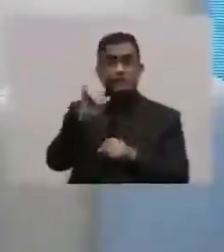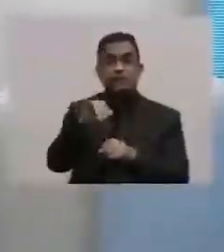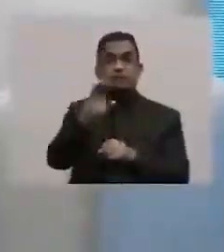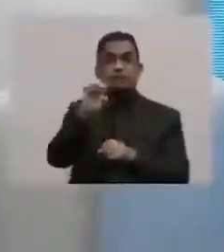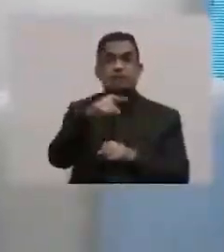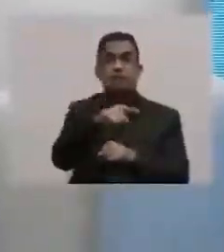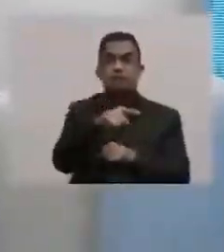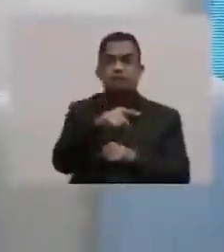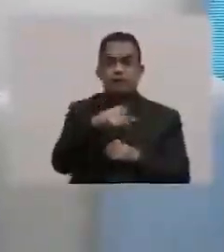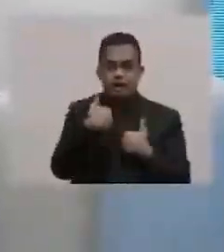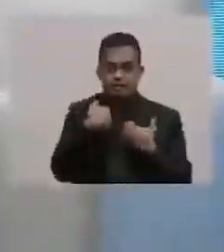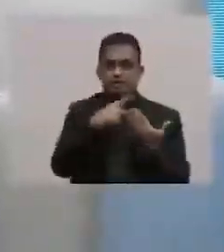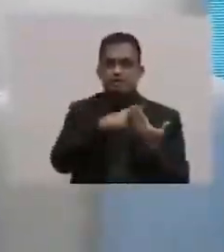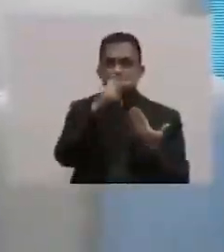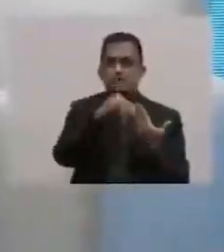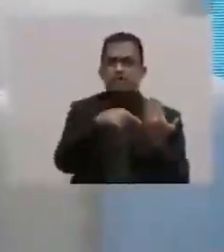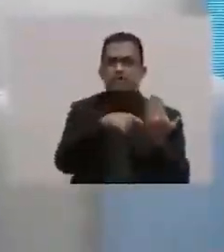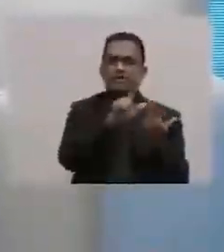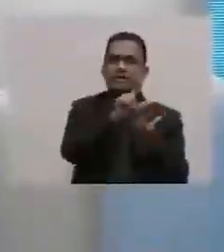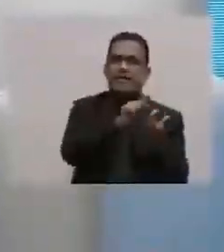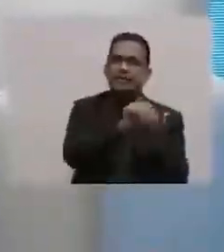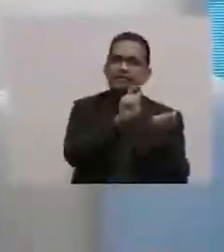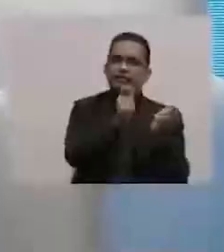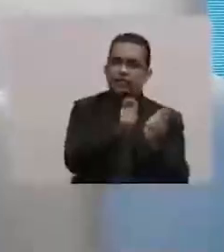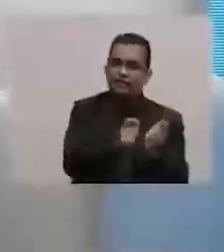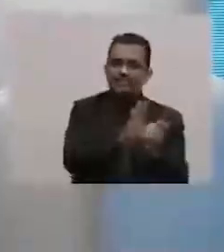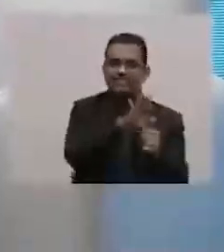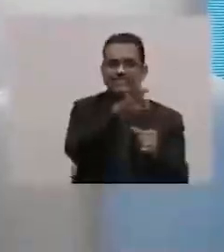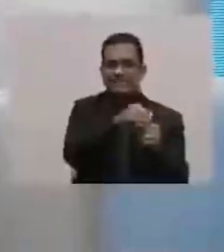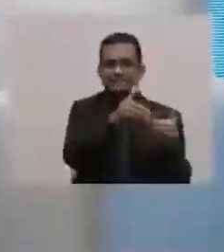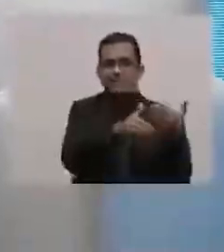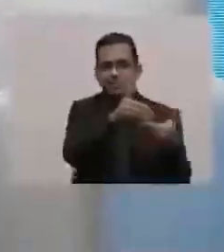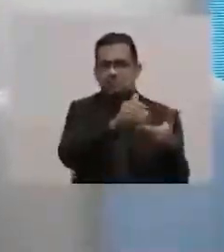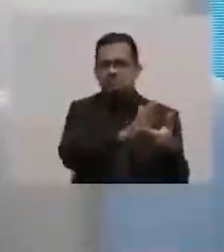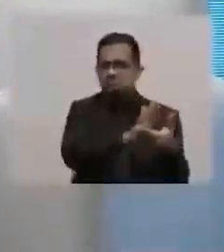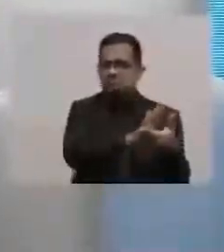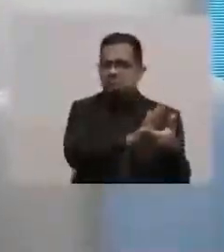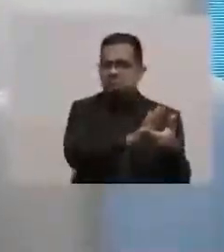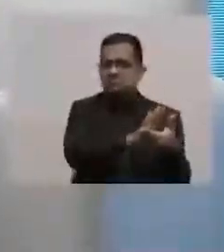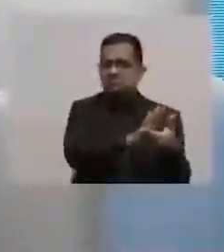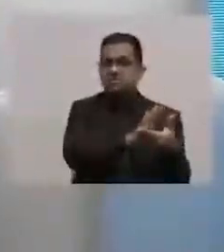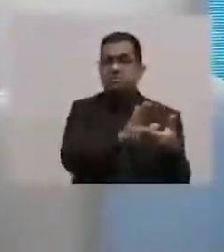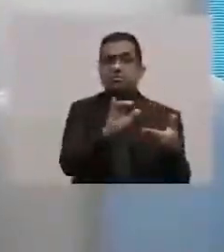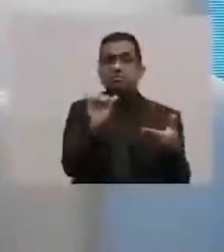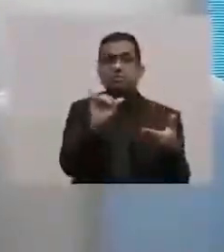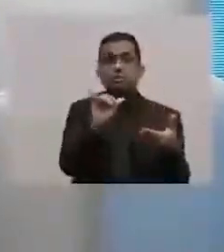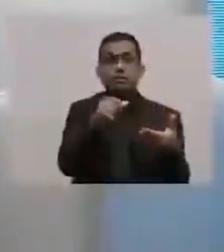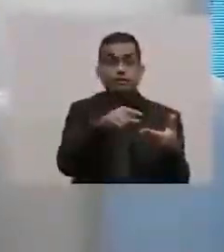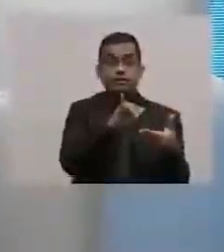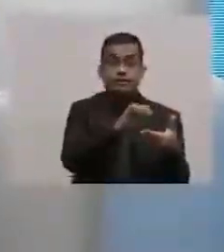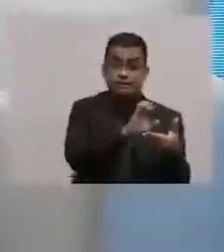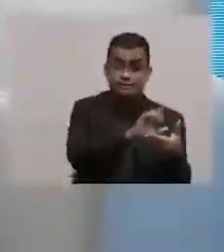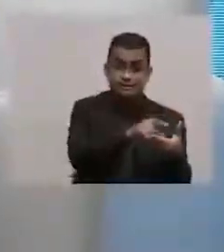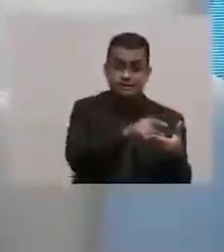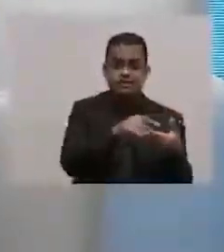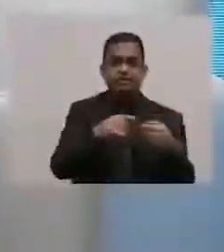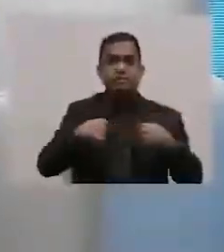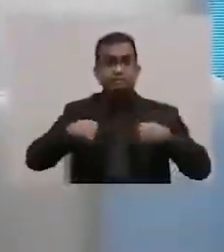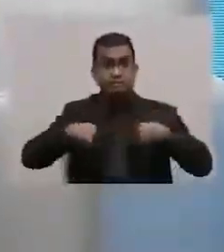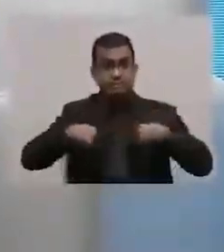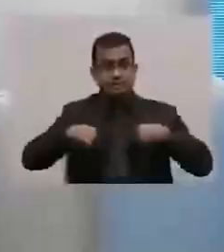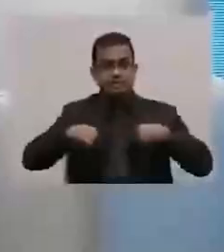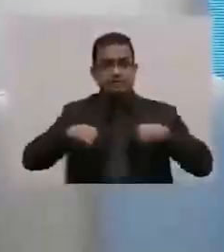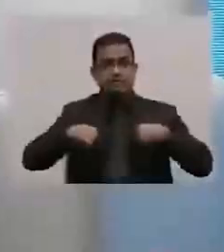manos el proyecto de reforma a la ley electoral y de partidos políticos. Pero tanto la Junta como yo